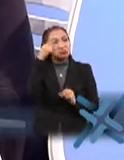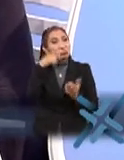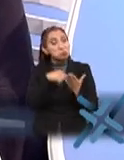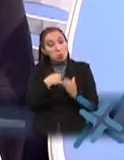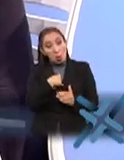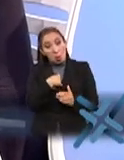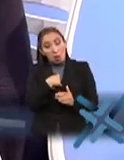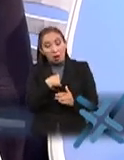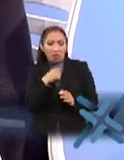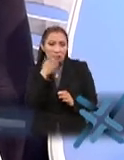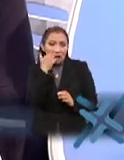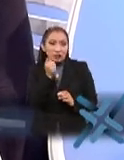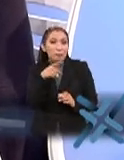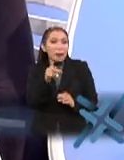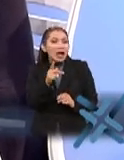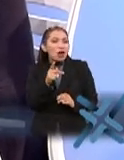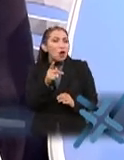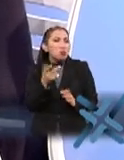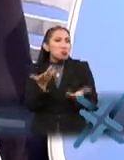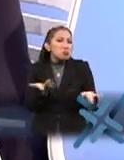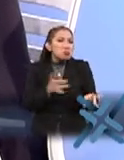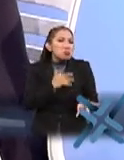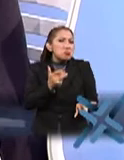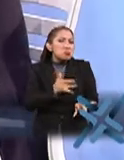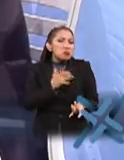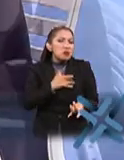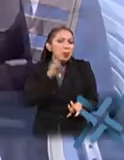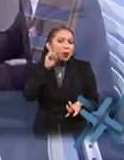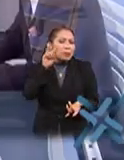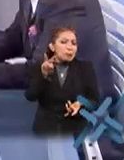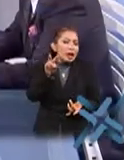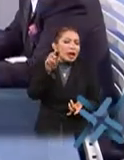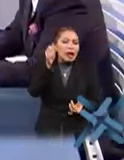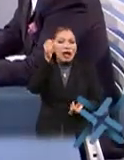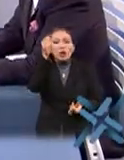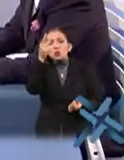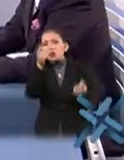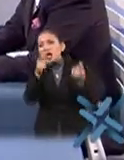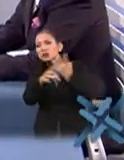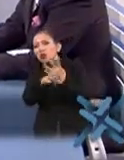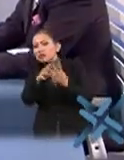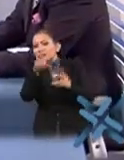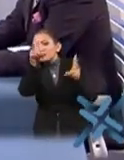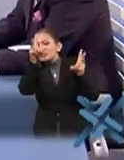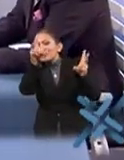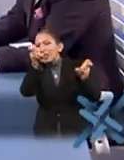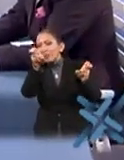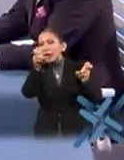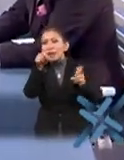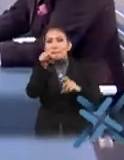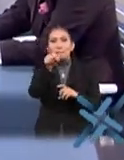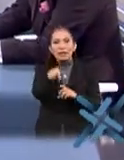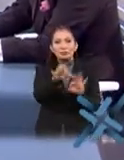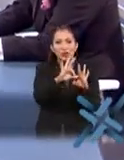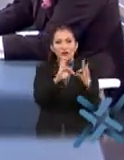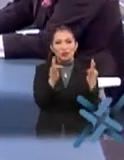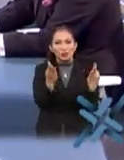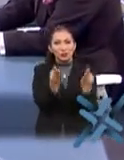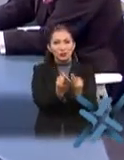que tienen razón. Pero me parece que los acentos en determinados temas, ¿no? Y la propia